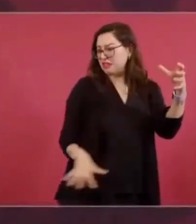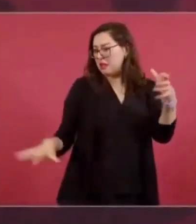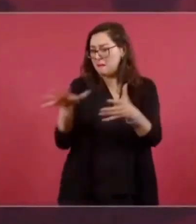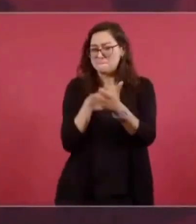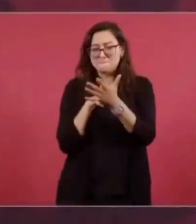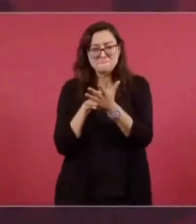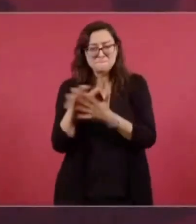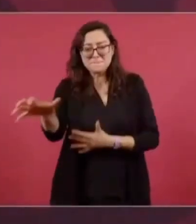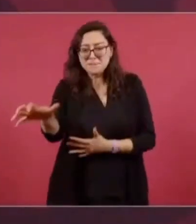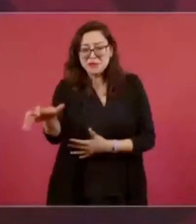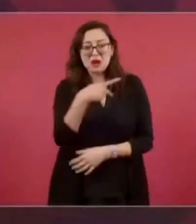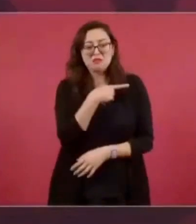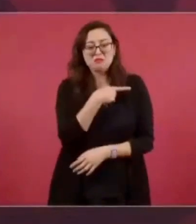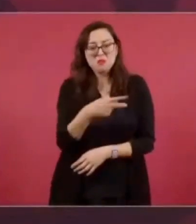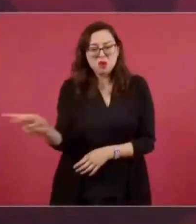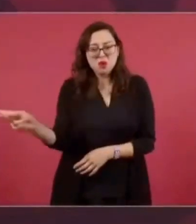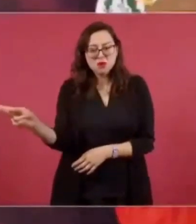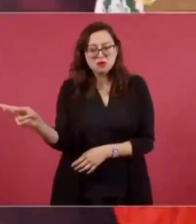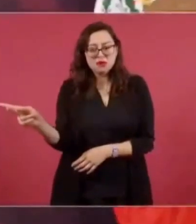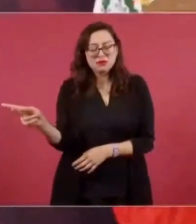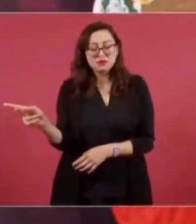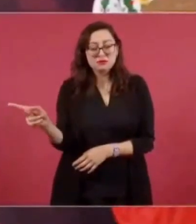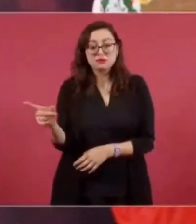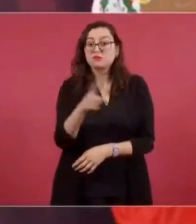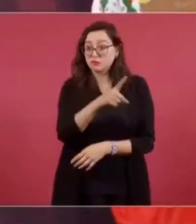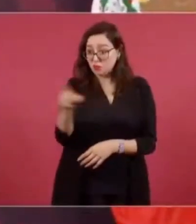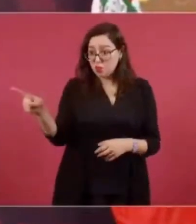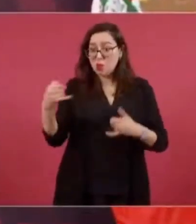También para los jóvenes,